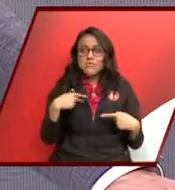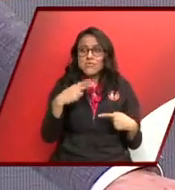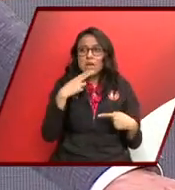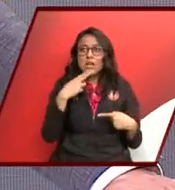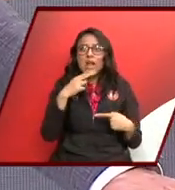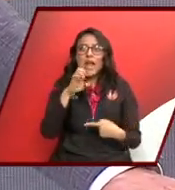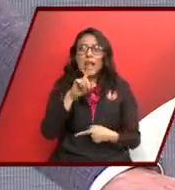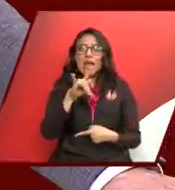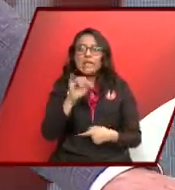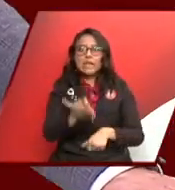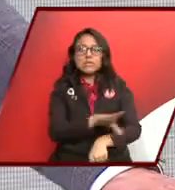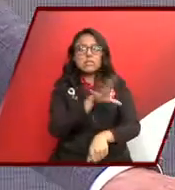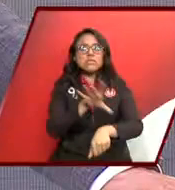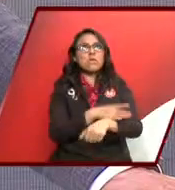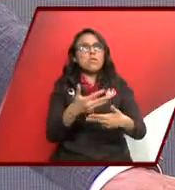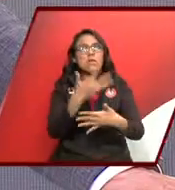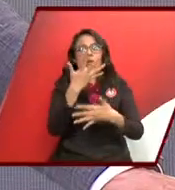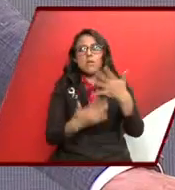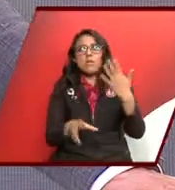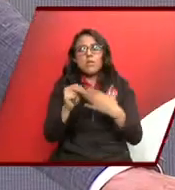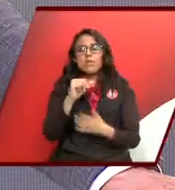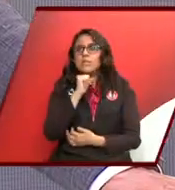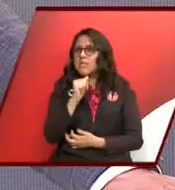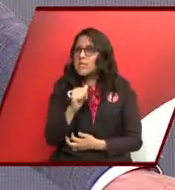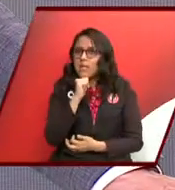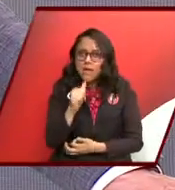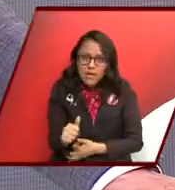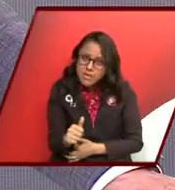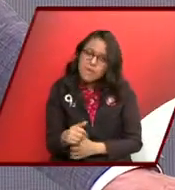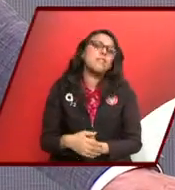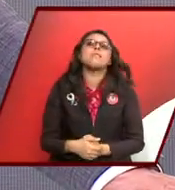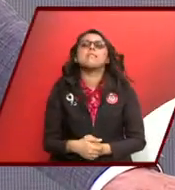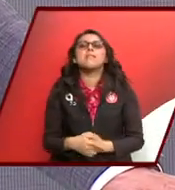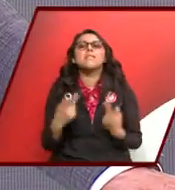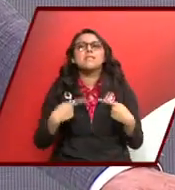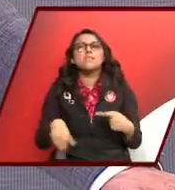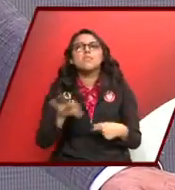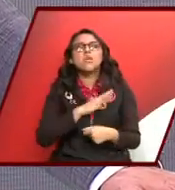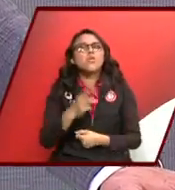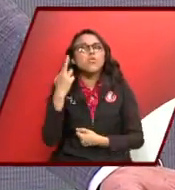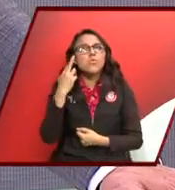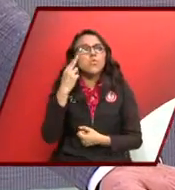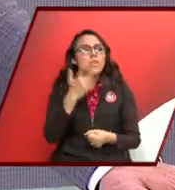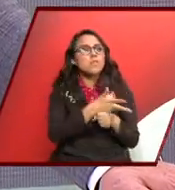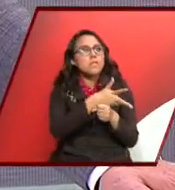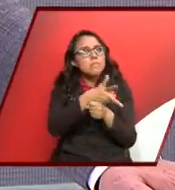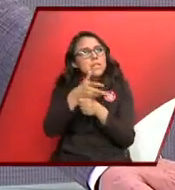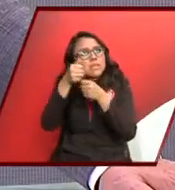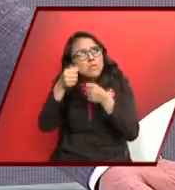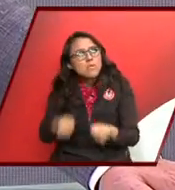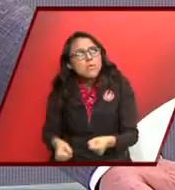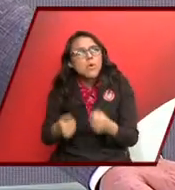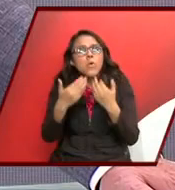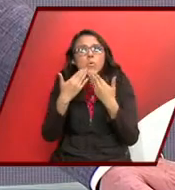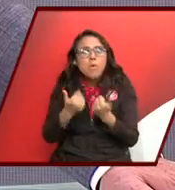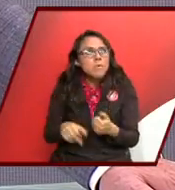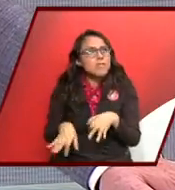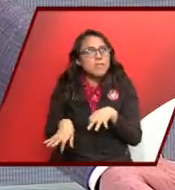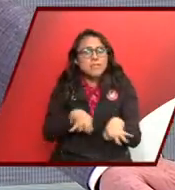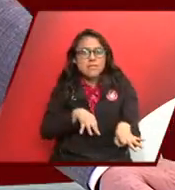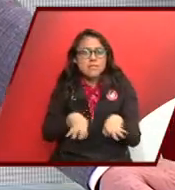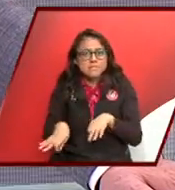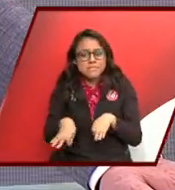mallas eléctricas estarían muertos de hambre. Los que ponen alarmas, cámaras de seguridad, no tendrían